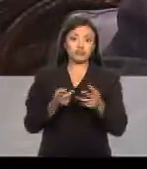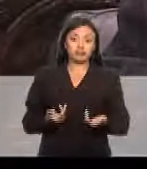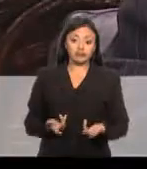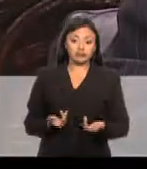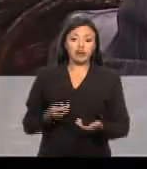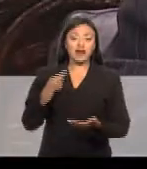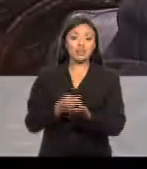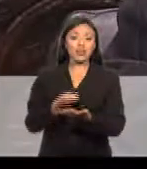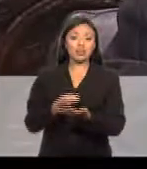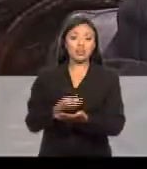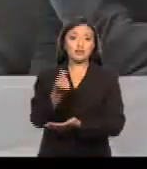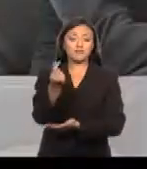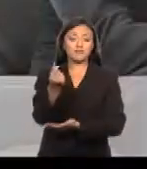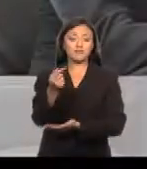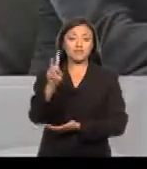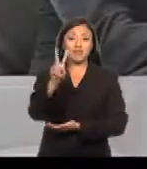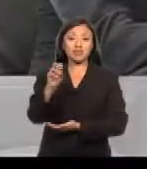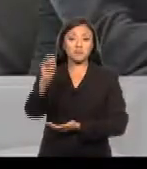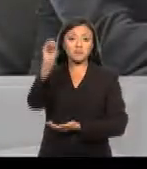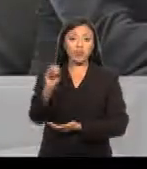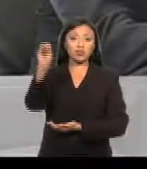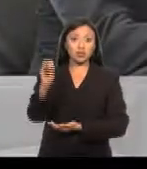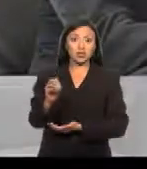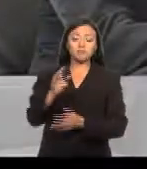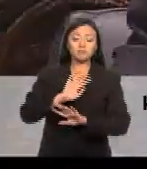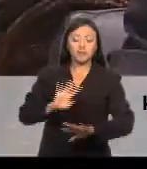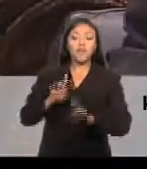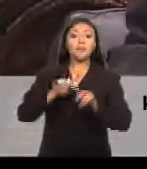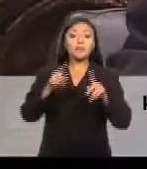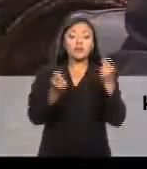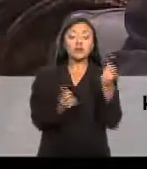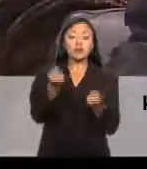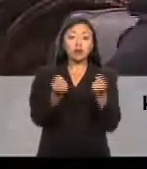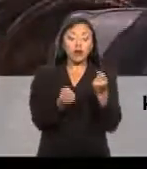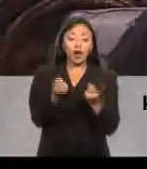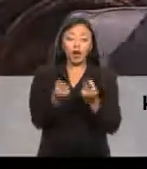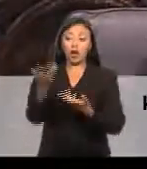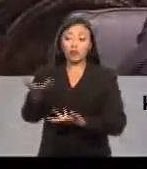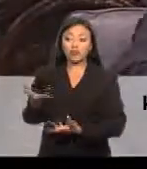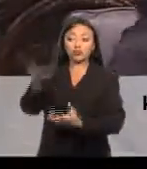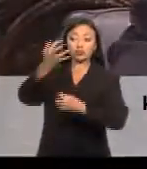al comprador, y eso era de contado. Lo grave era que el carro